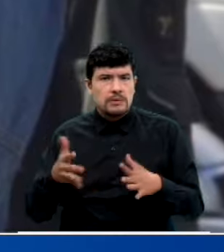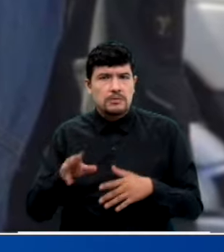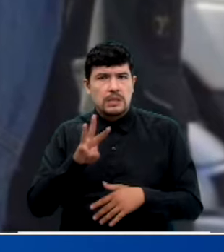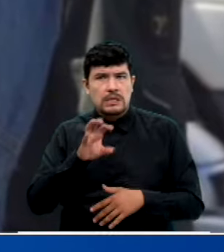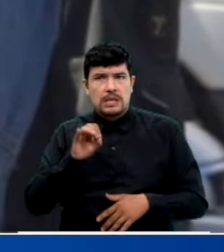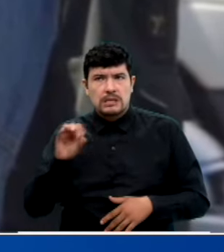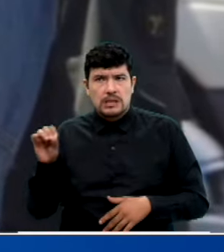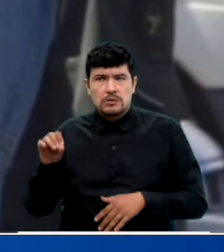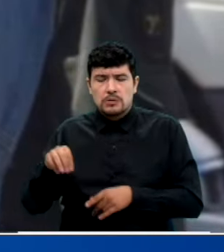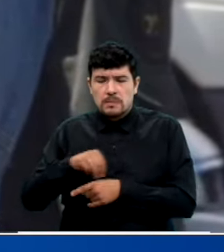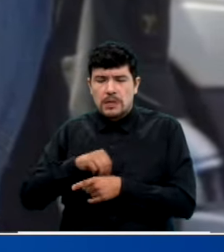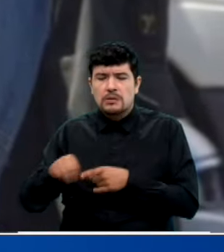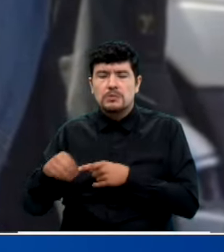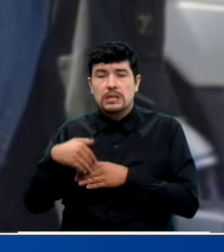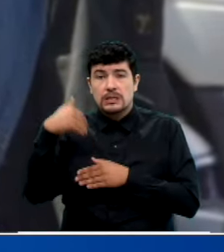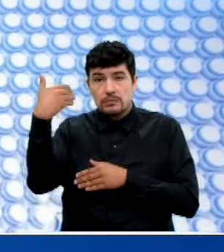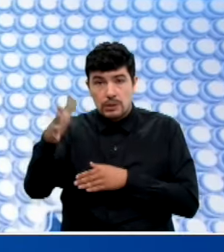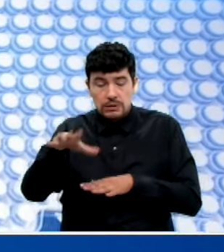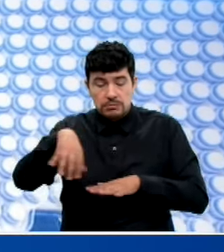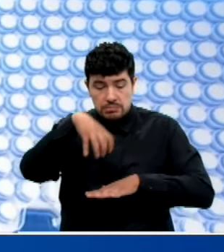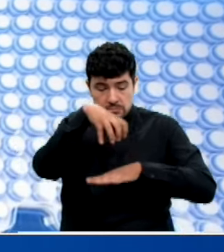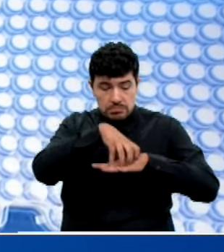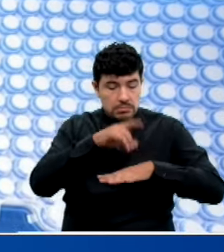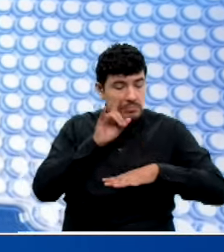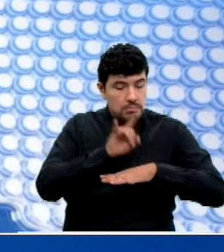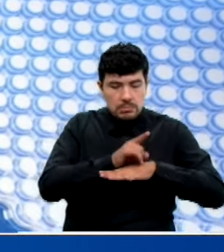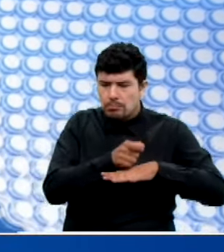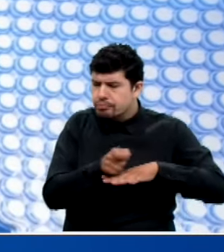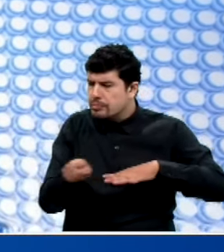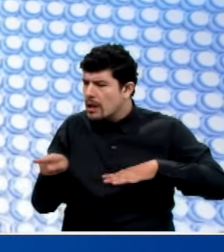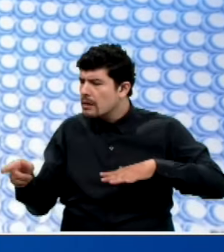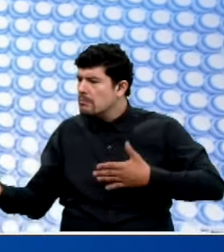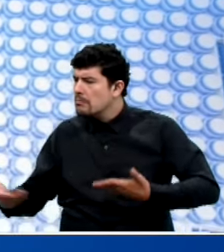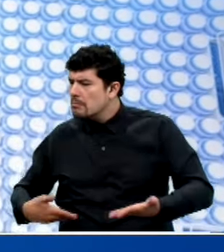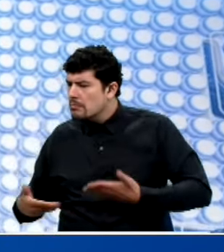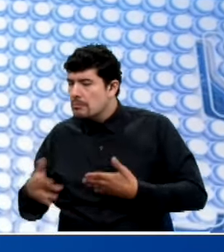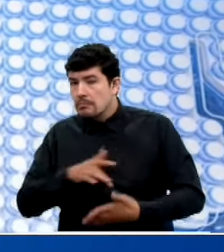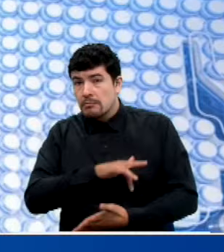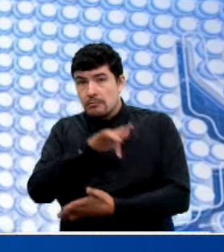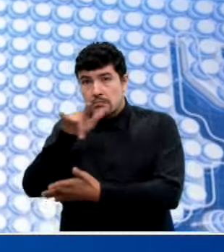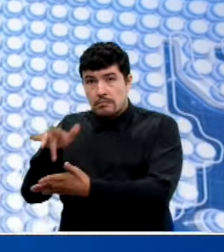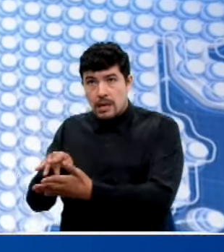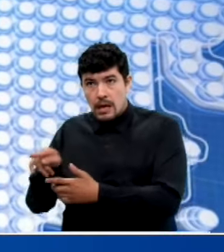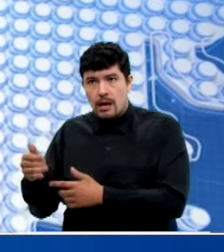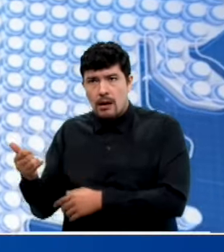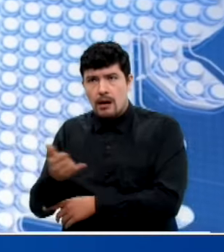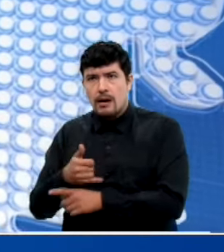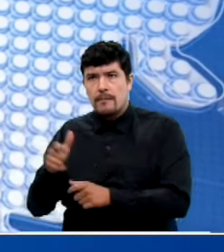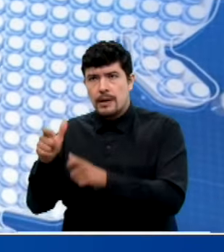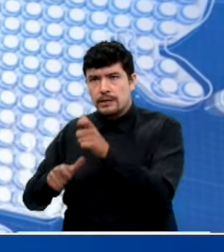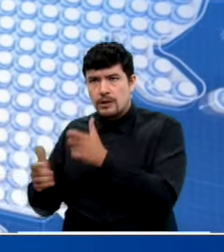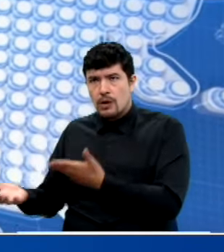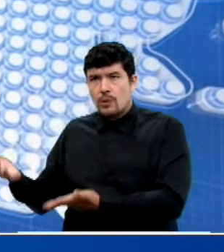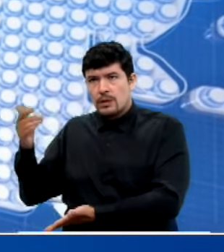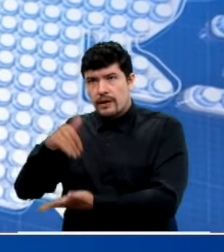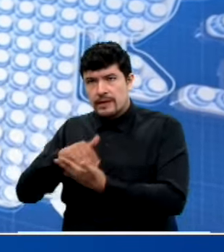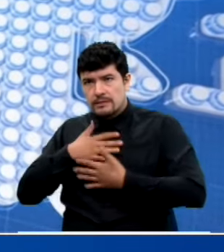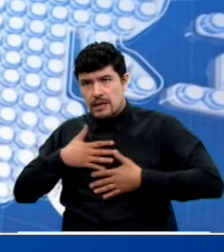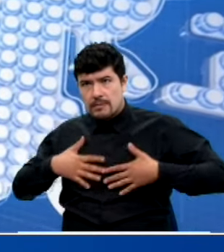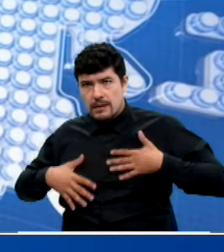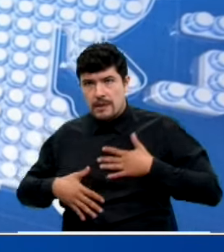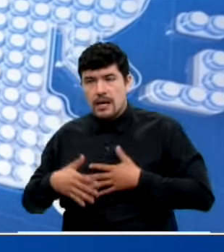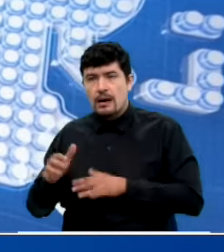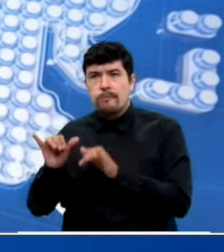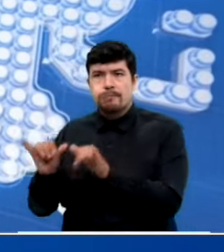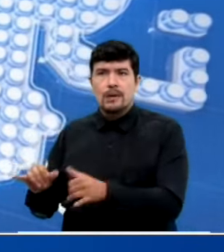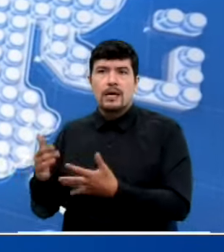después del puesto de control. Al establecimiento, según Zeus, habrían llegado otros agentes que lo volvieron a requisar, lo habrían hecho